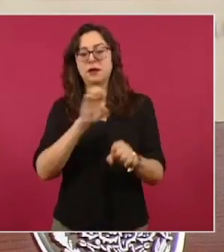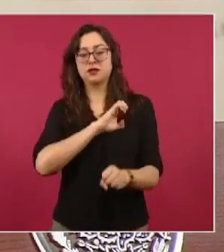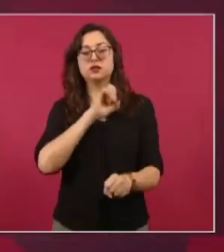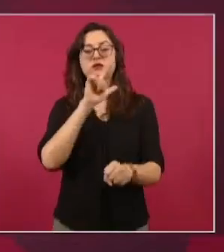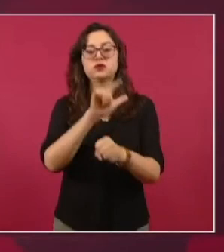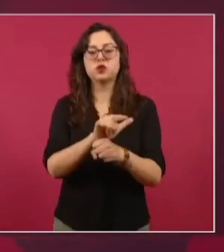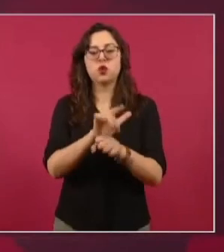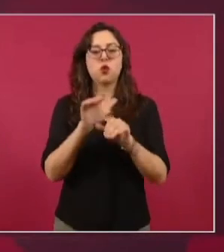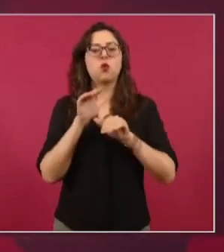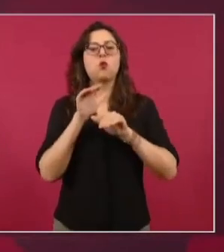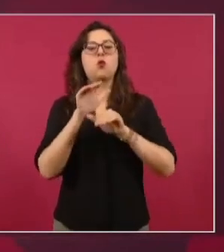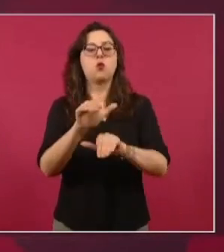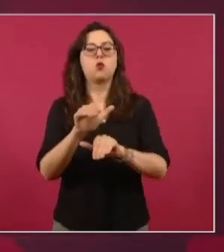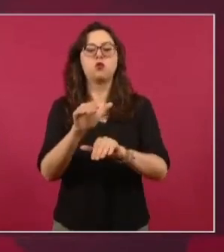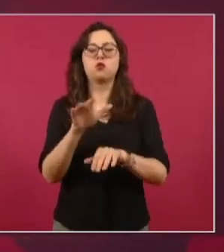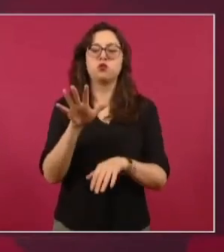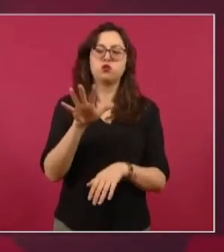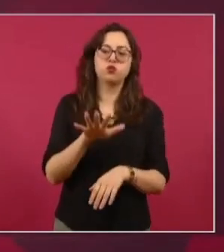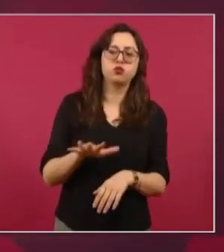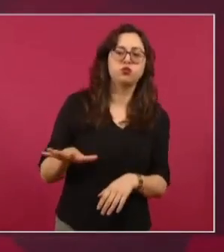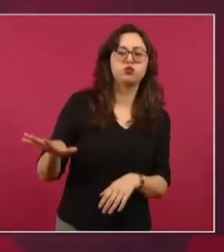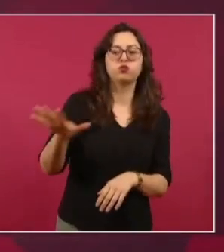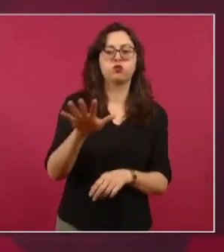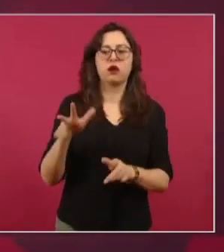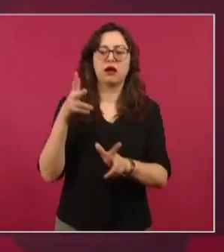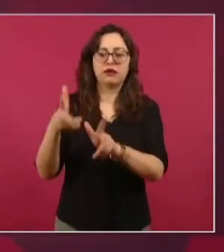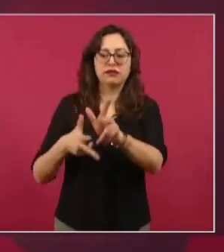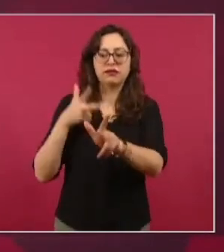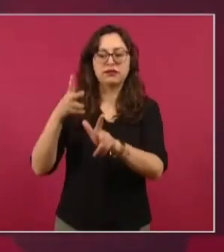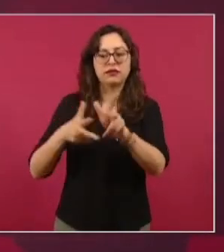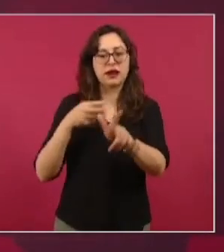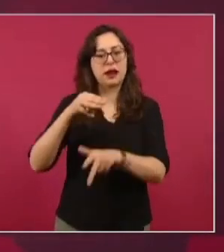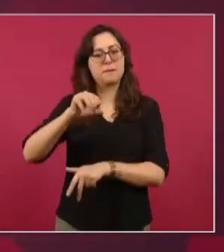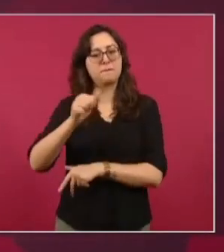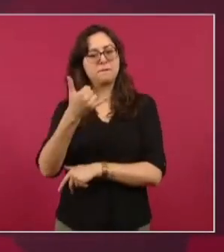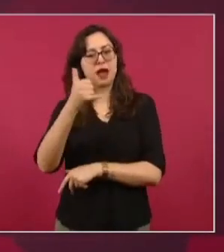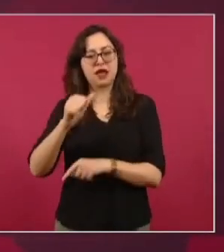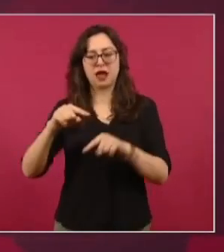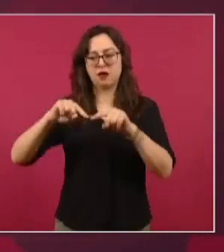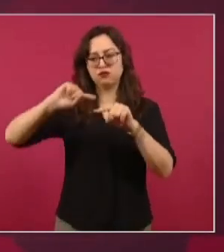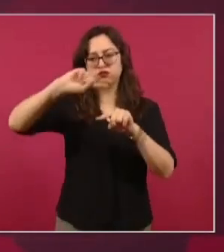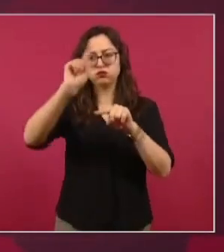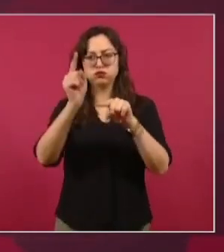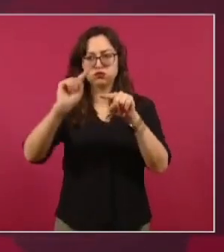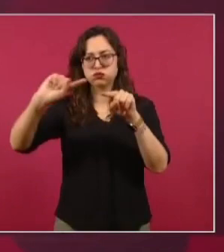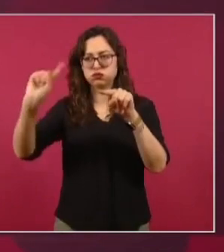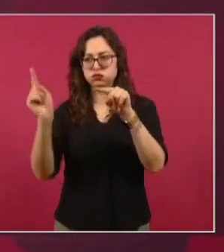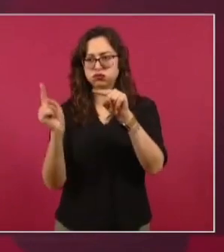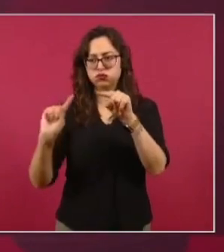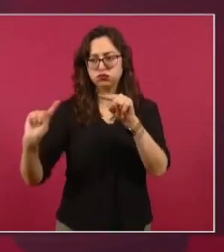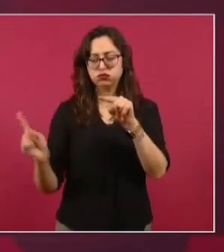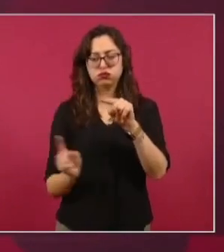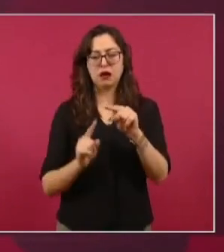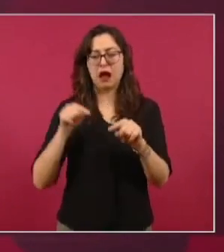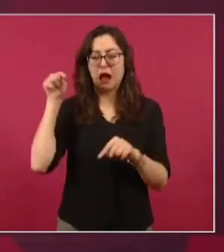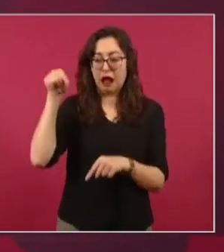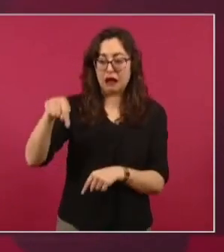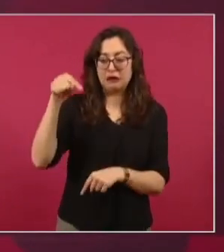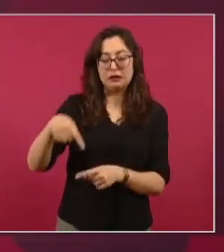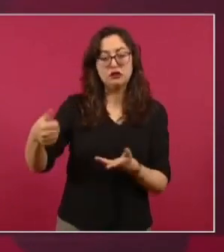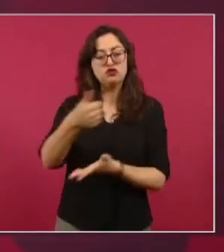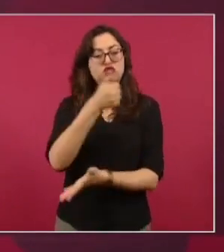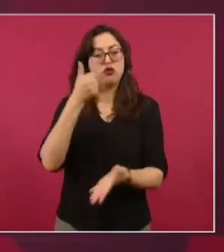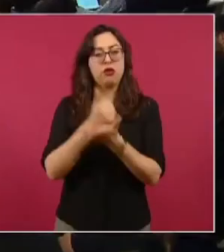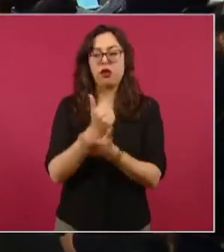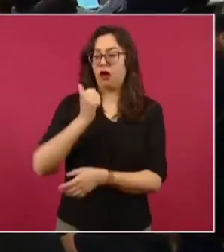arqueológico en toda la ruta del Tren Maya con el antropólogo Diego Prieto.